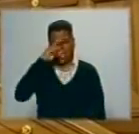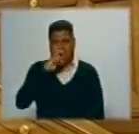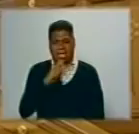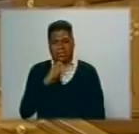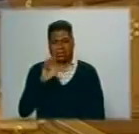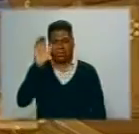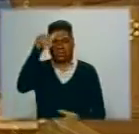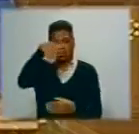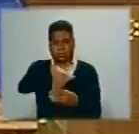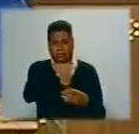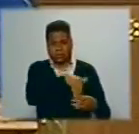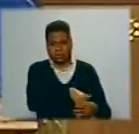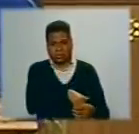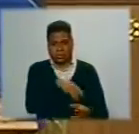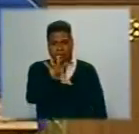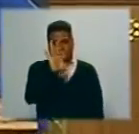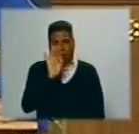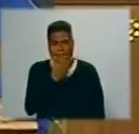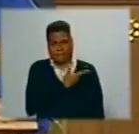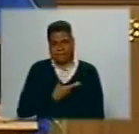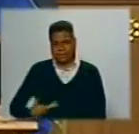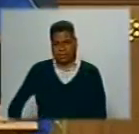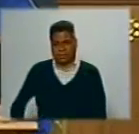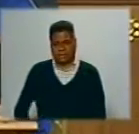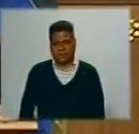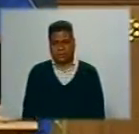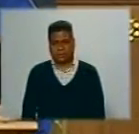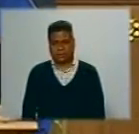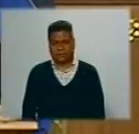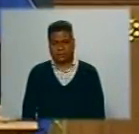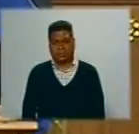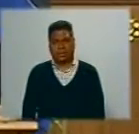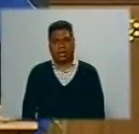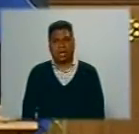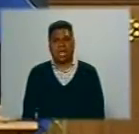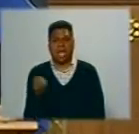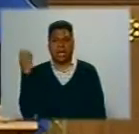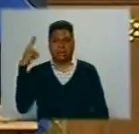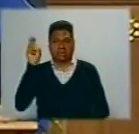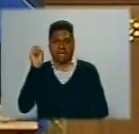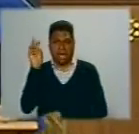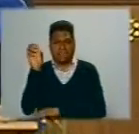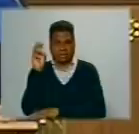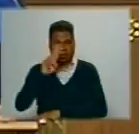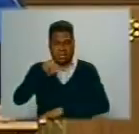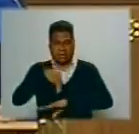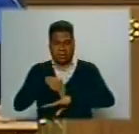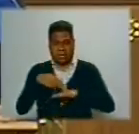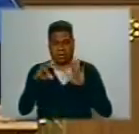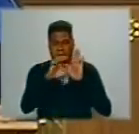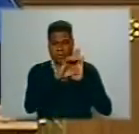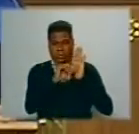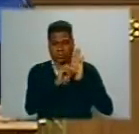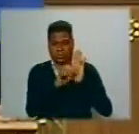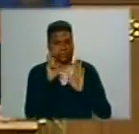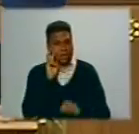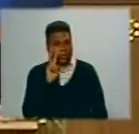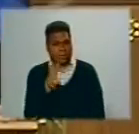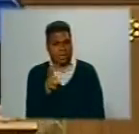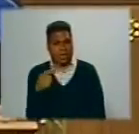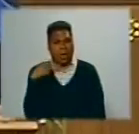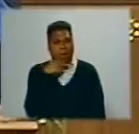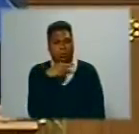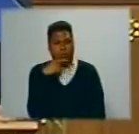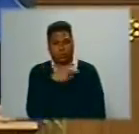presidenciales. Y la Asamblea Nacional Constituyente, al ver que en octubre, que en